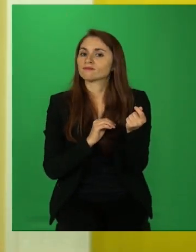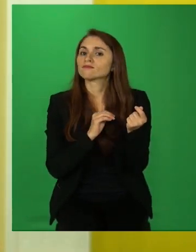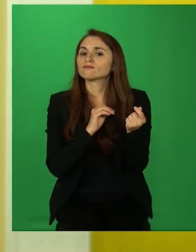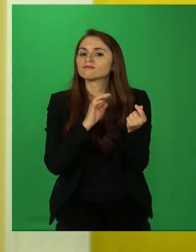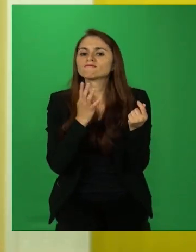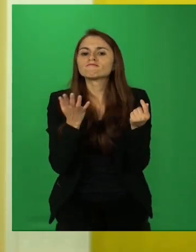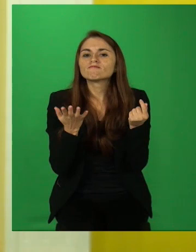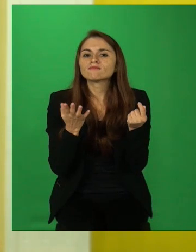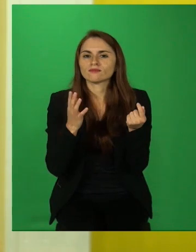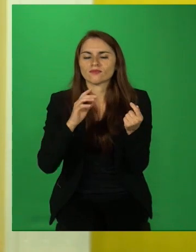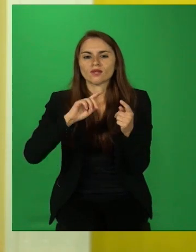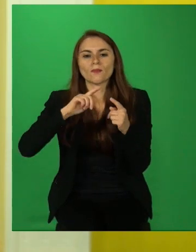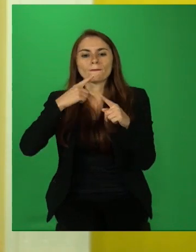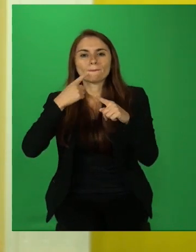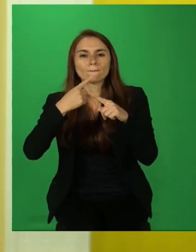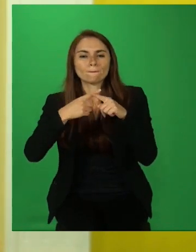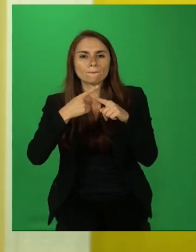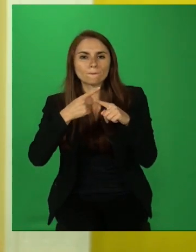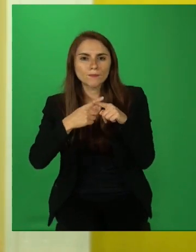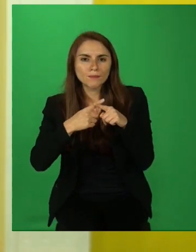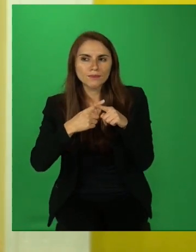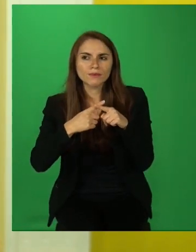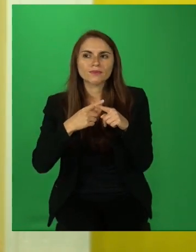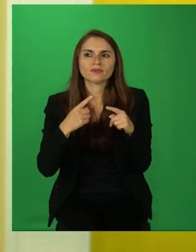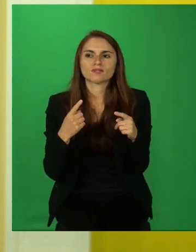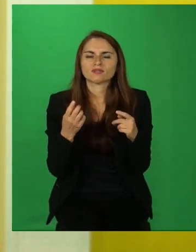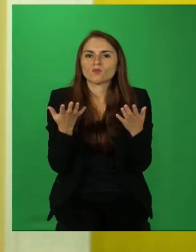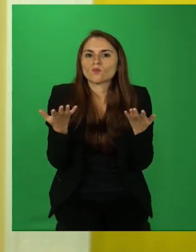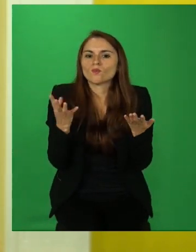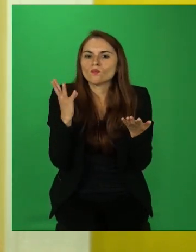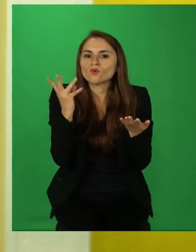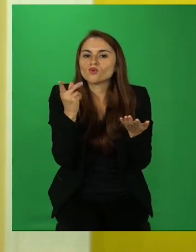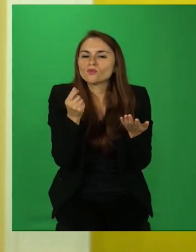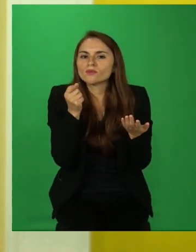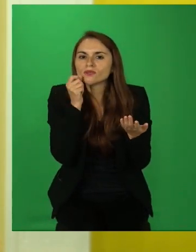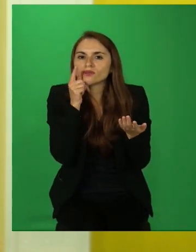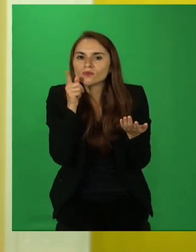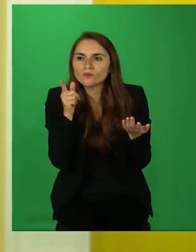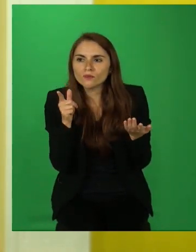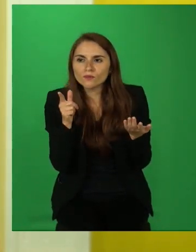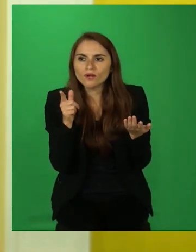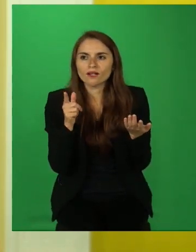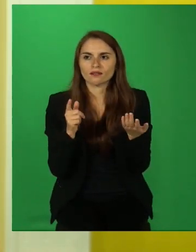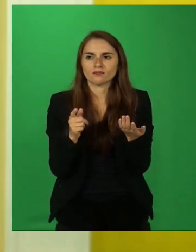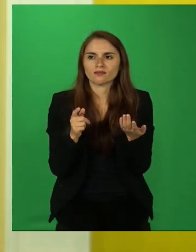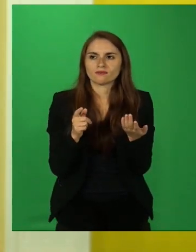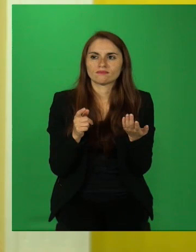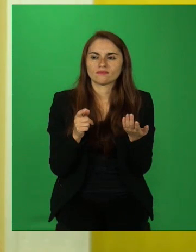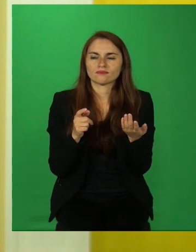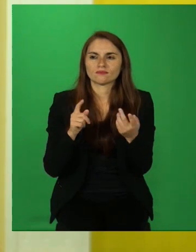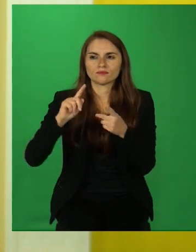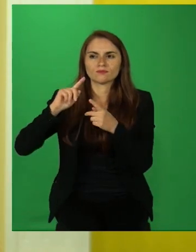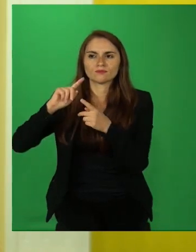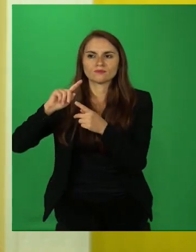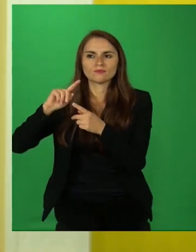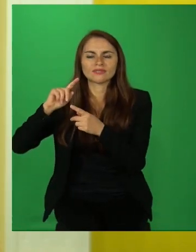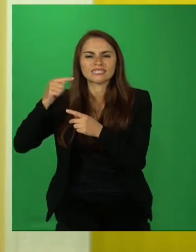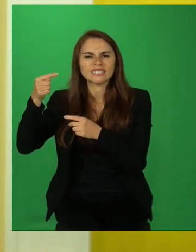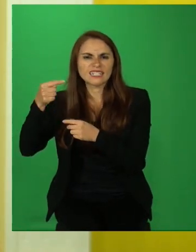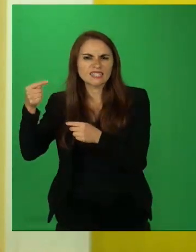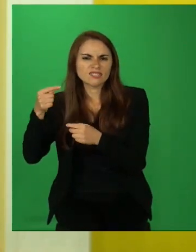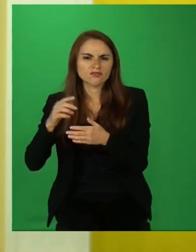positivo x quién número nos va a dar un resultado